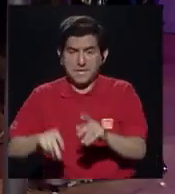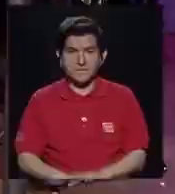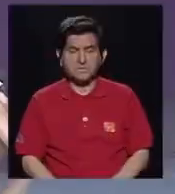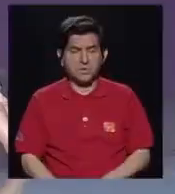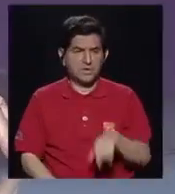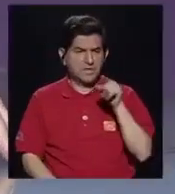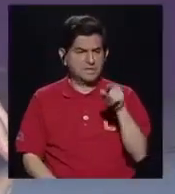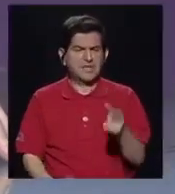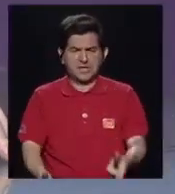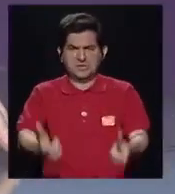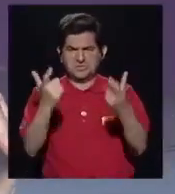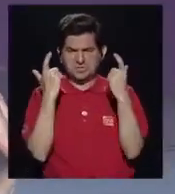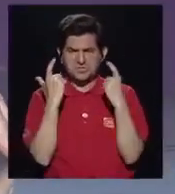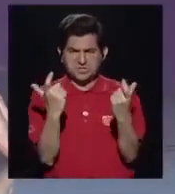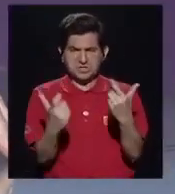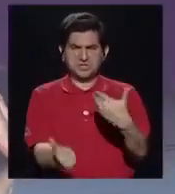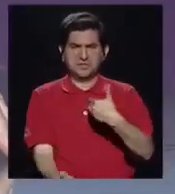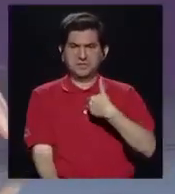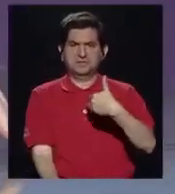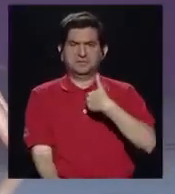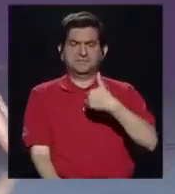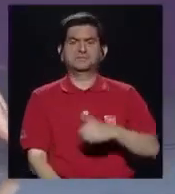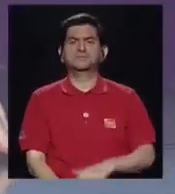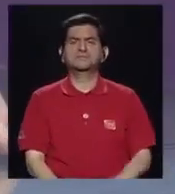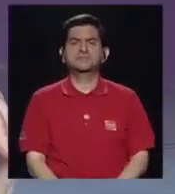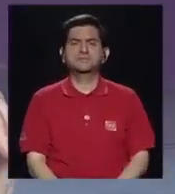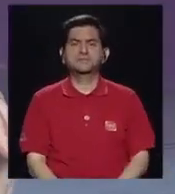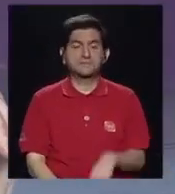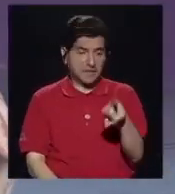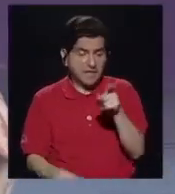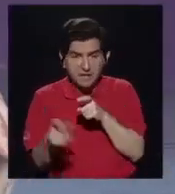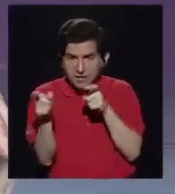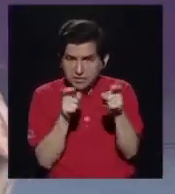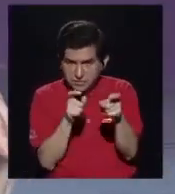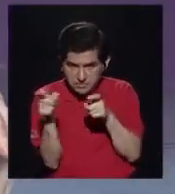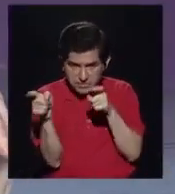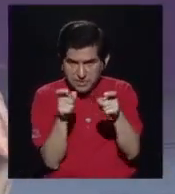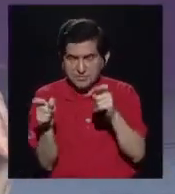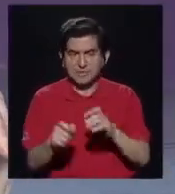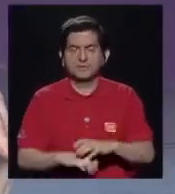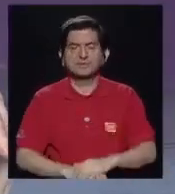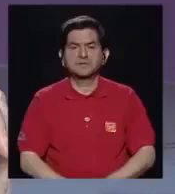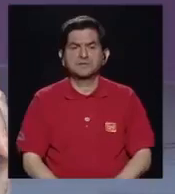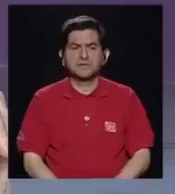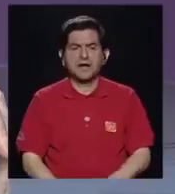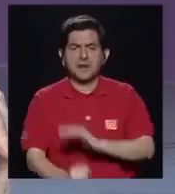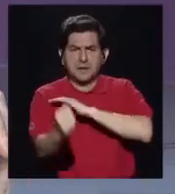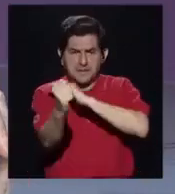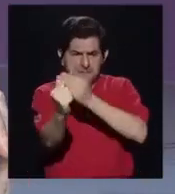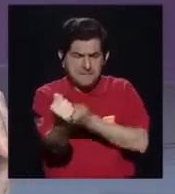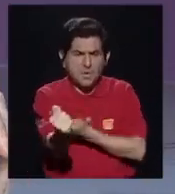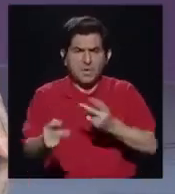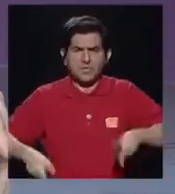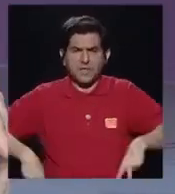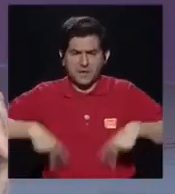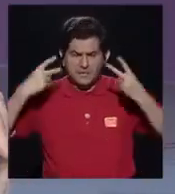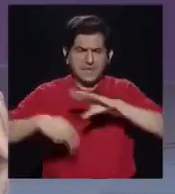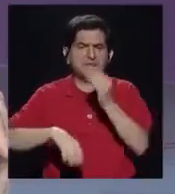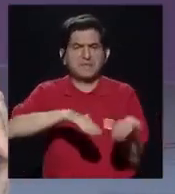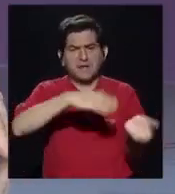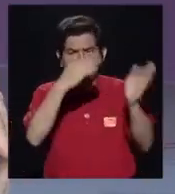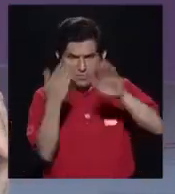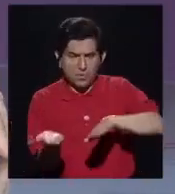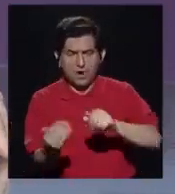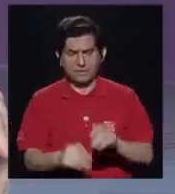grado de riqueza que que tienen que que administran tienen poder sobre la vida y sobre la muerte